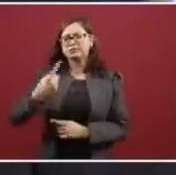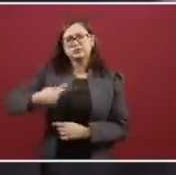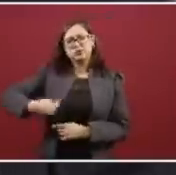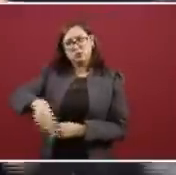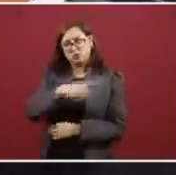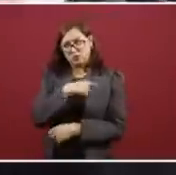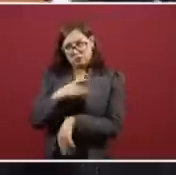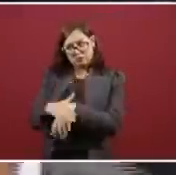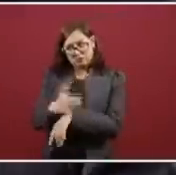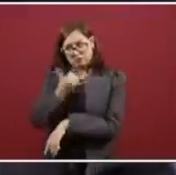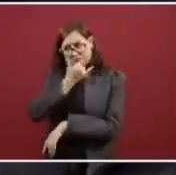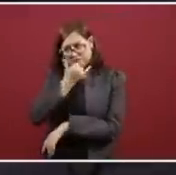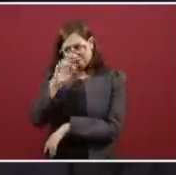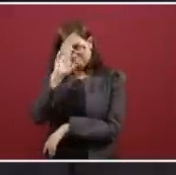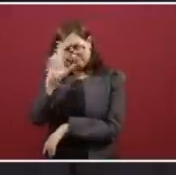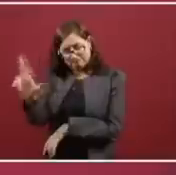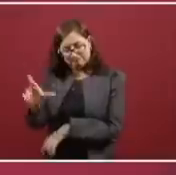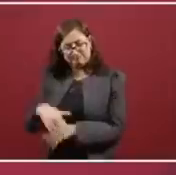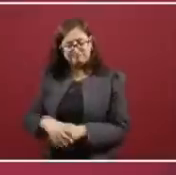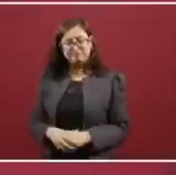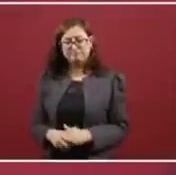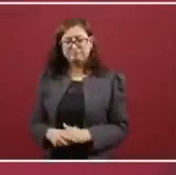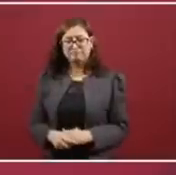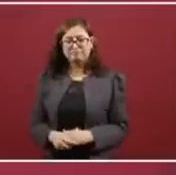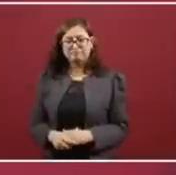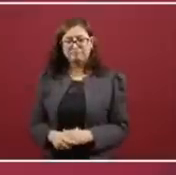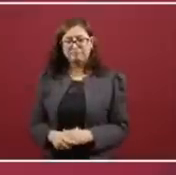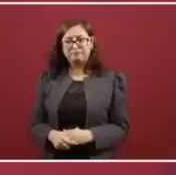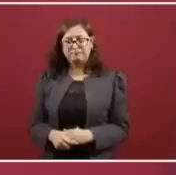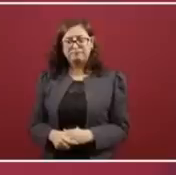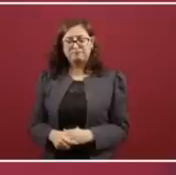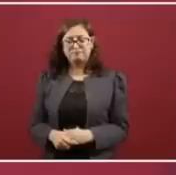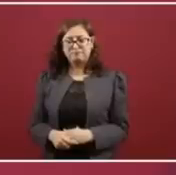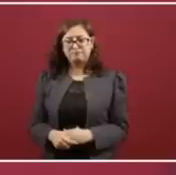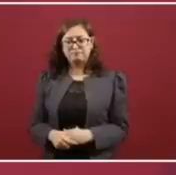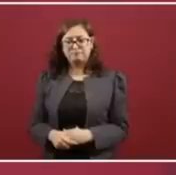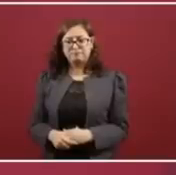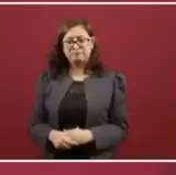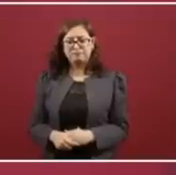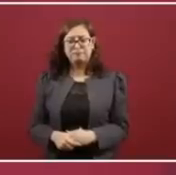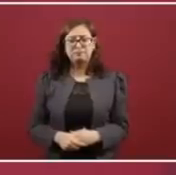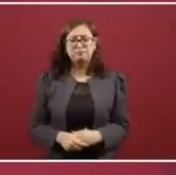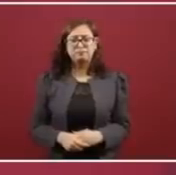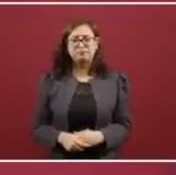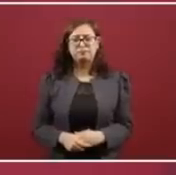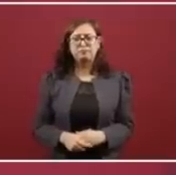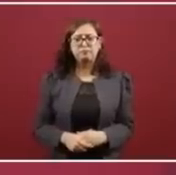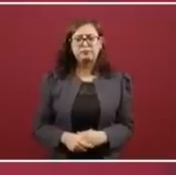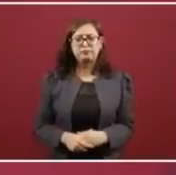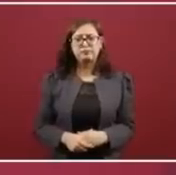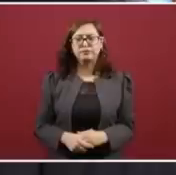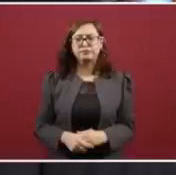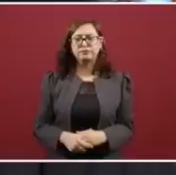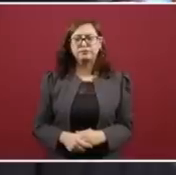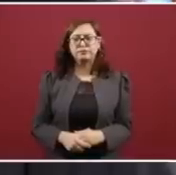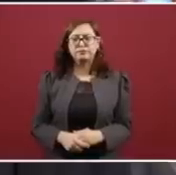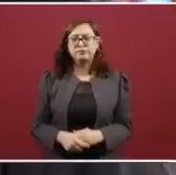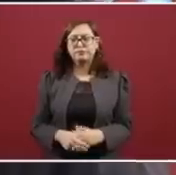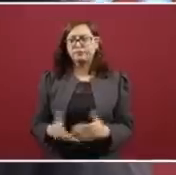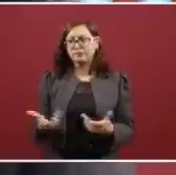con todo respeto y como acabamos les llamábamos